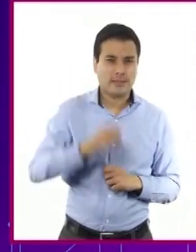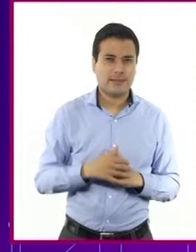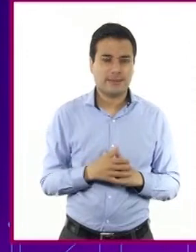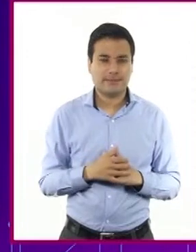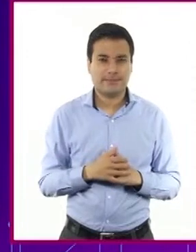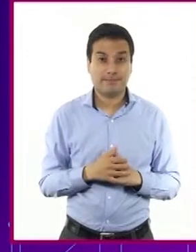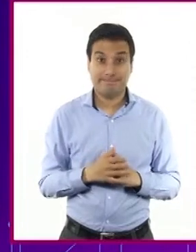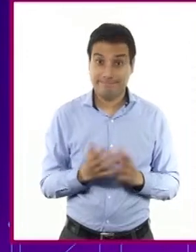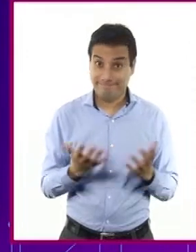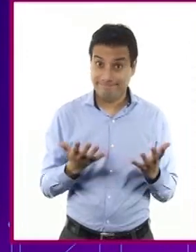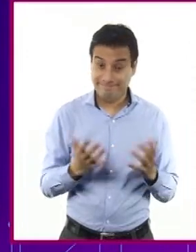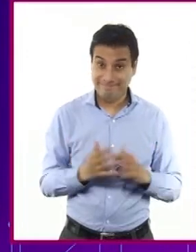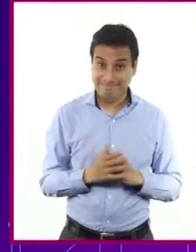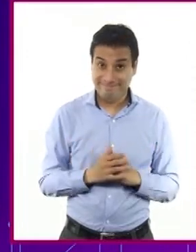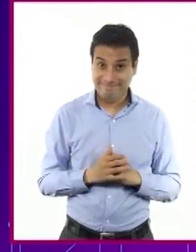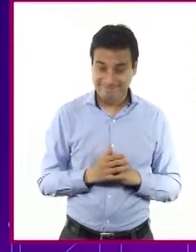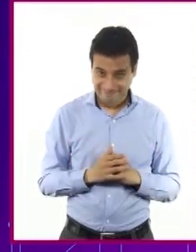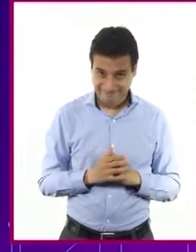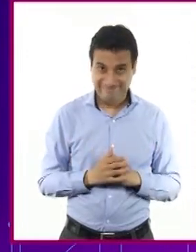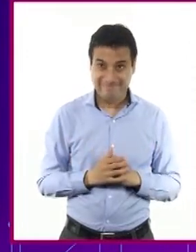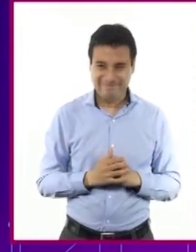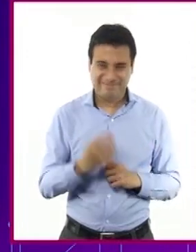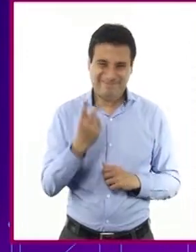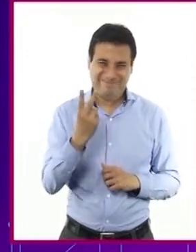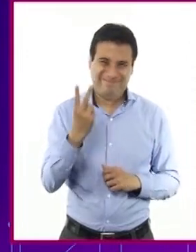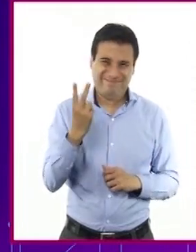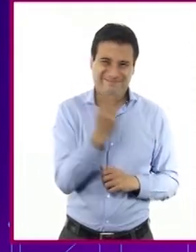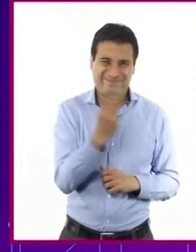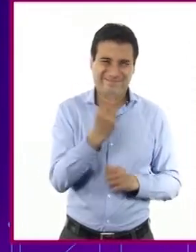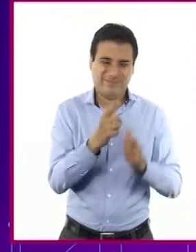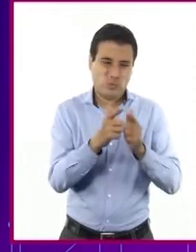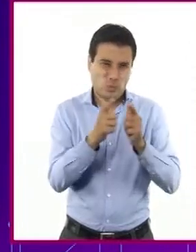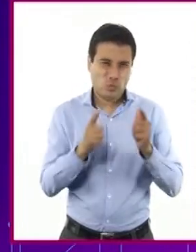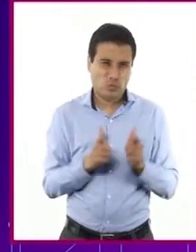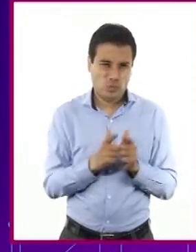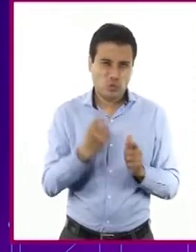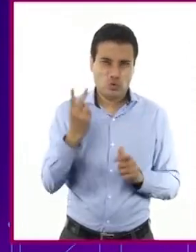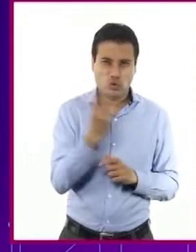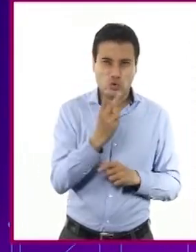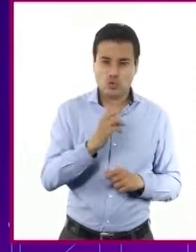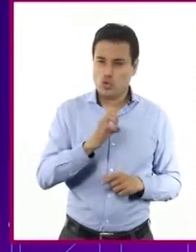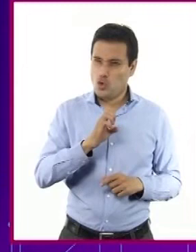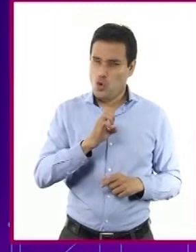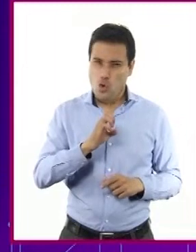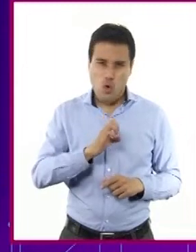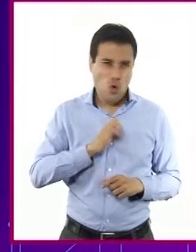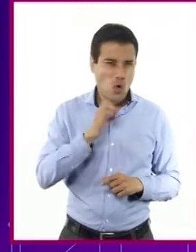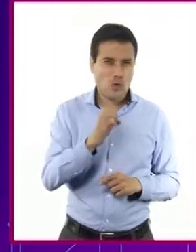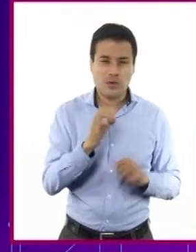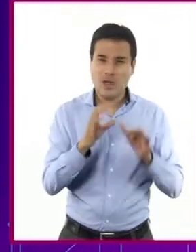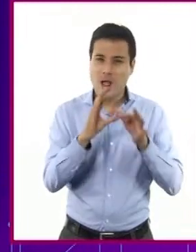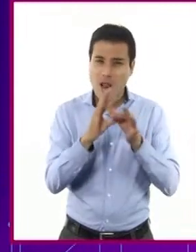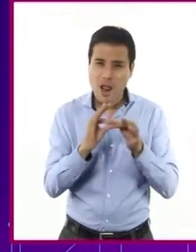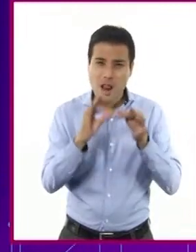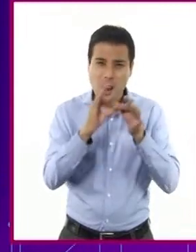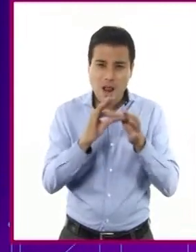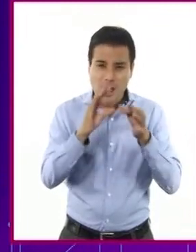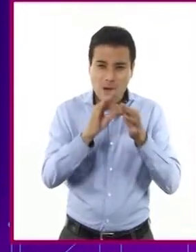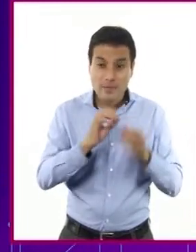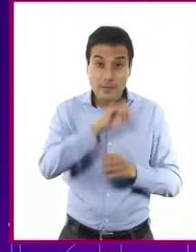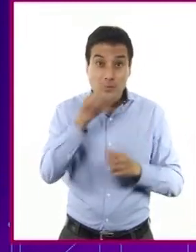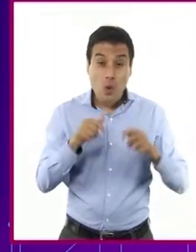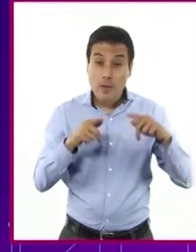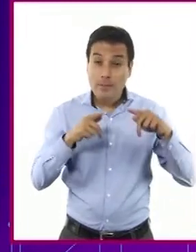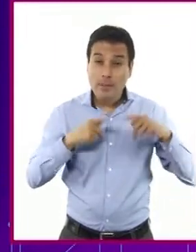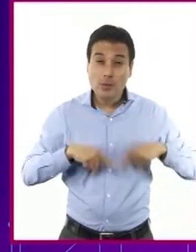con base en estos dos odios, bueno, tenía más, pero estos dos odios los combinó muy bien y ganó un